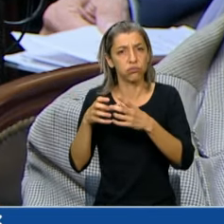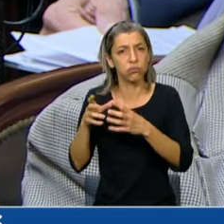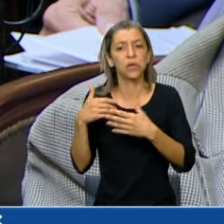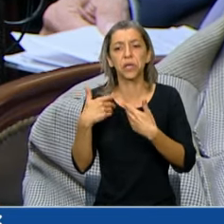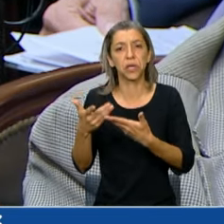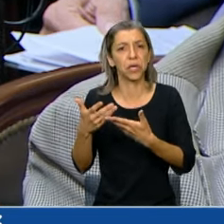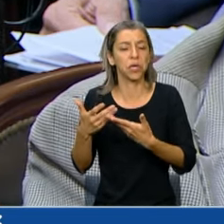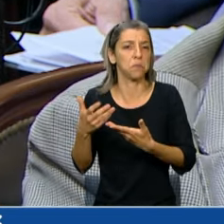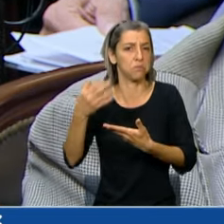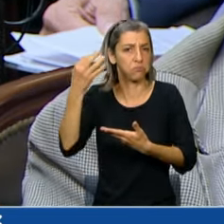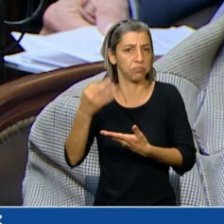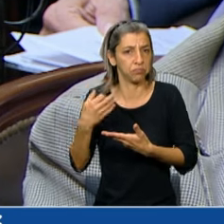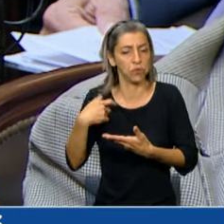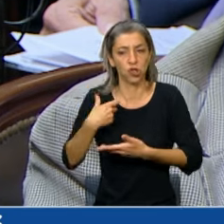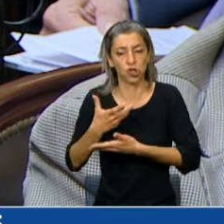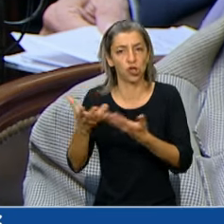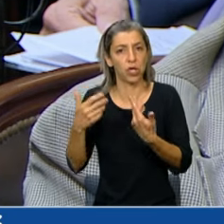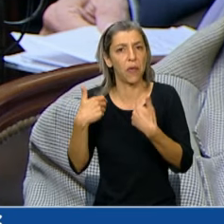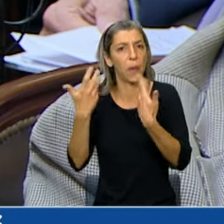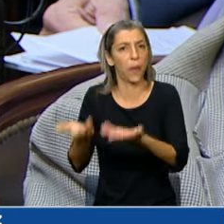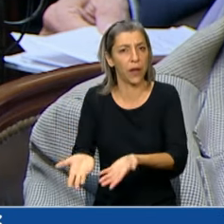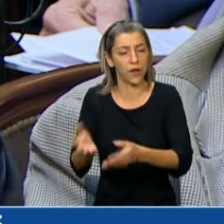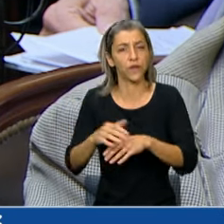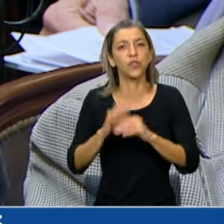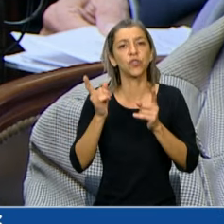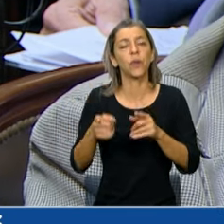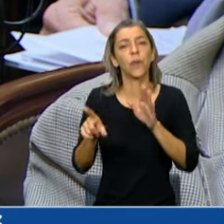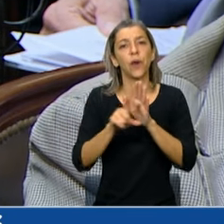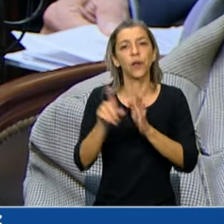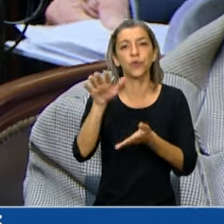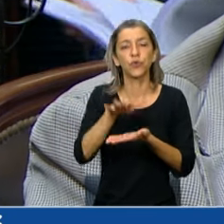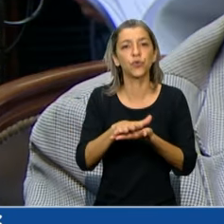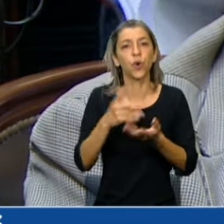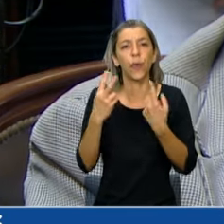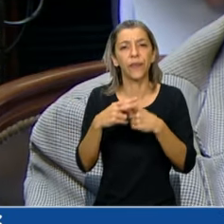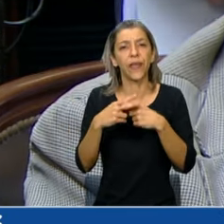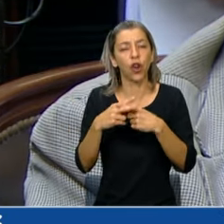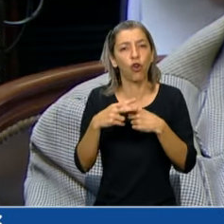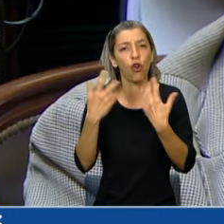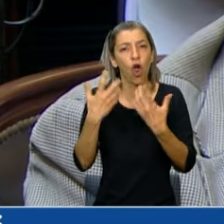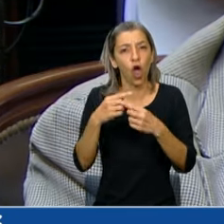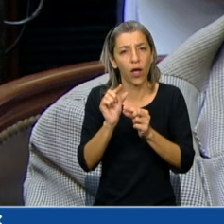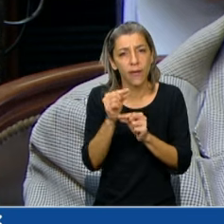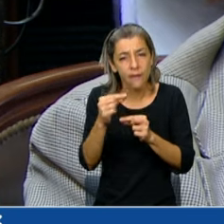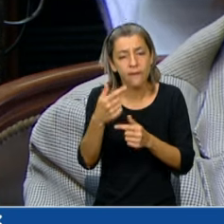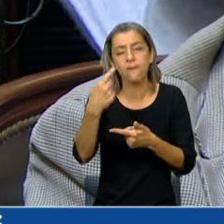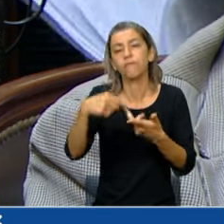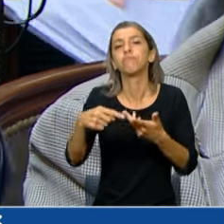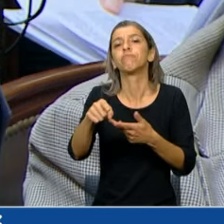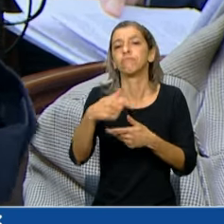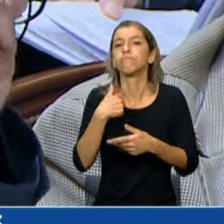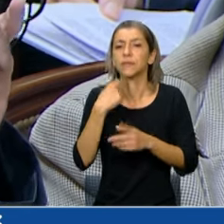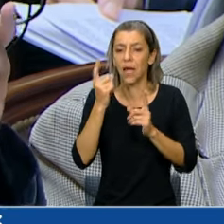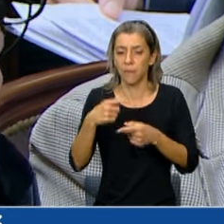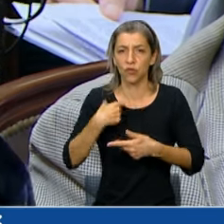sociedad la ley de Bio y nanotecnología con un importante impacto en toda la Argentina la ley de